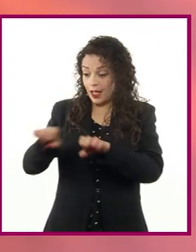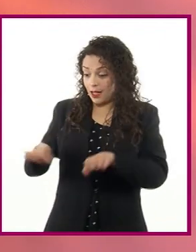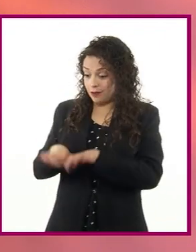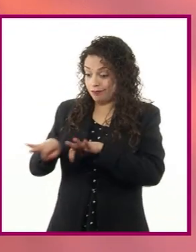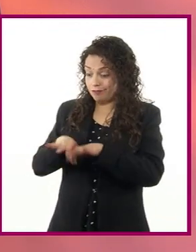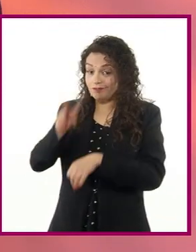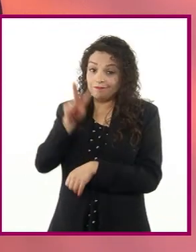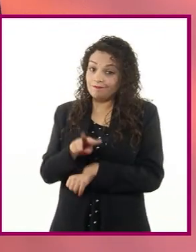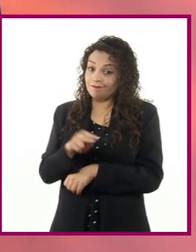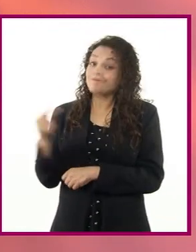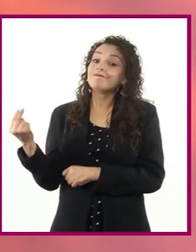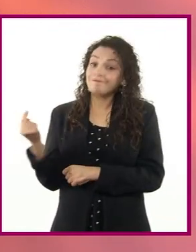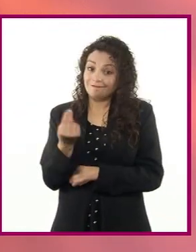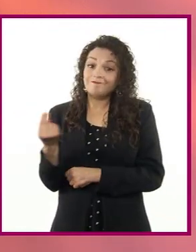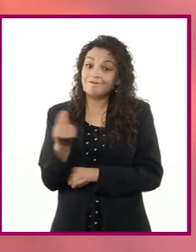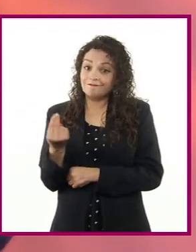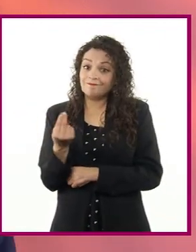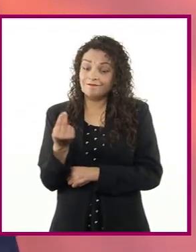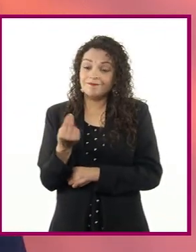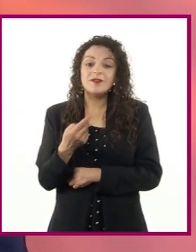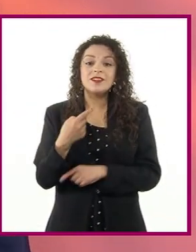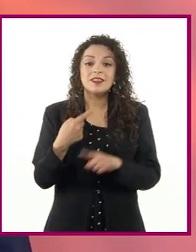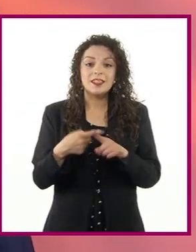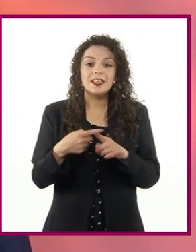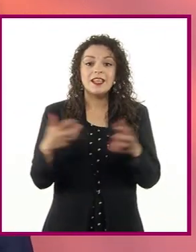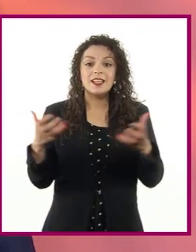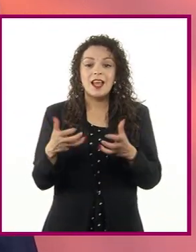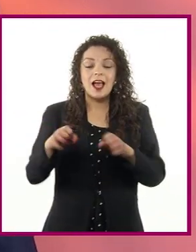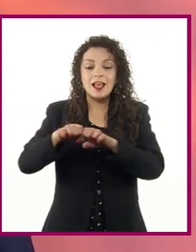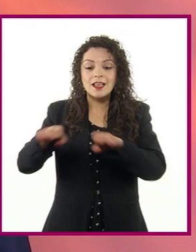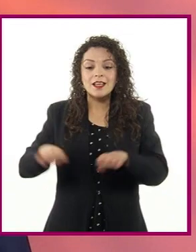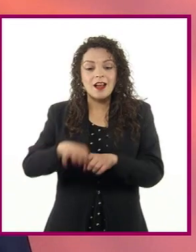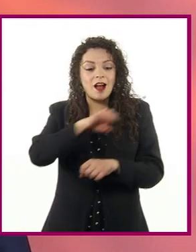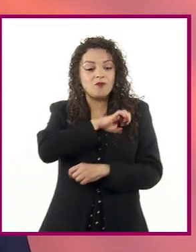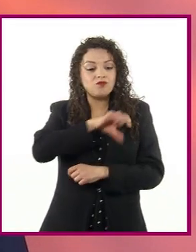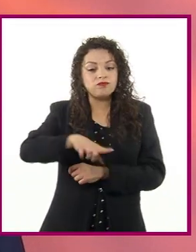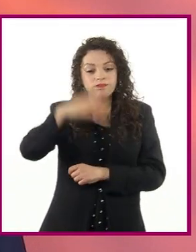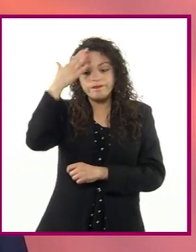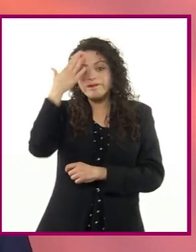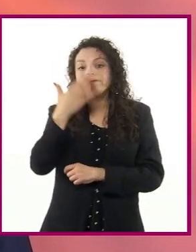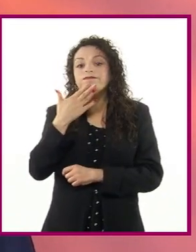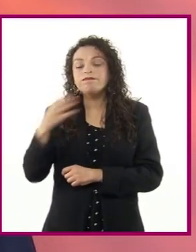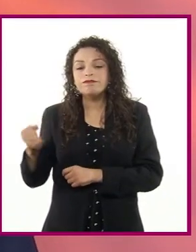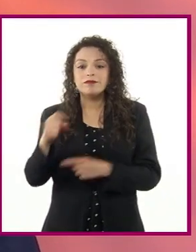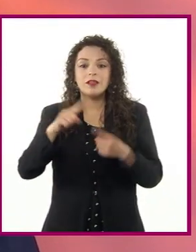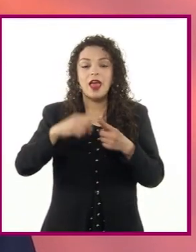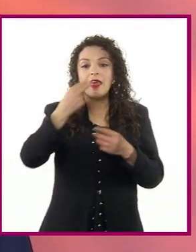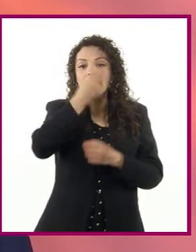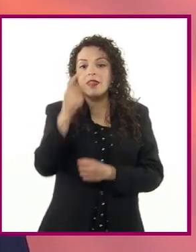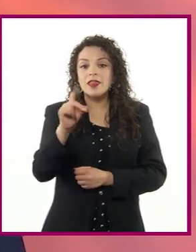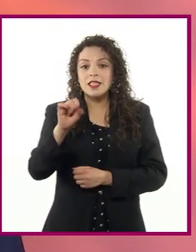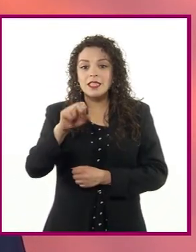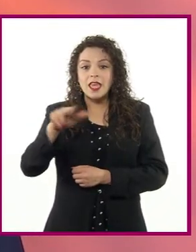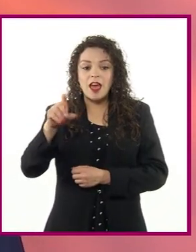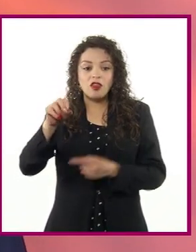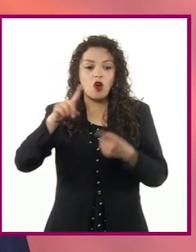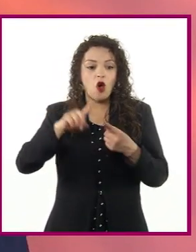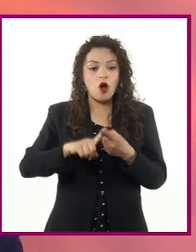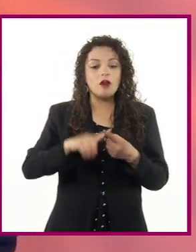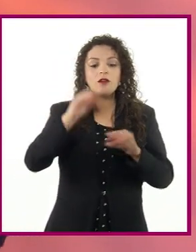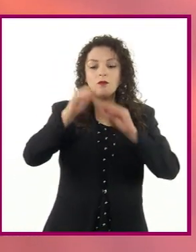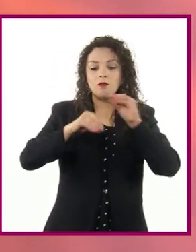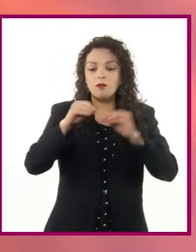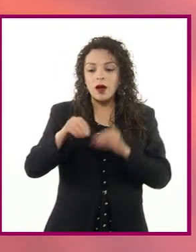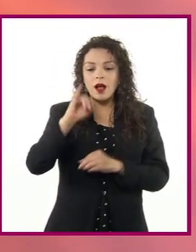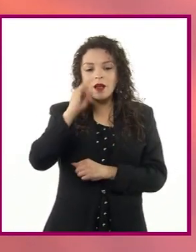fundamental. Este proceso lo lleva a cabo un equipo de especialistas como son diseñadores, ilustradores, correctores de